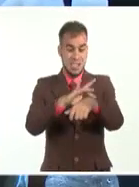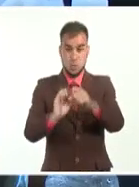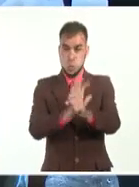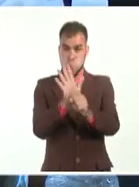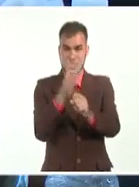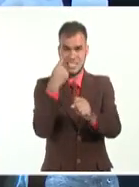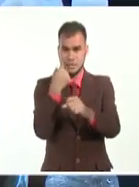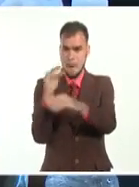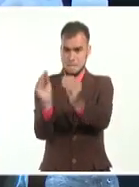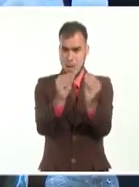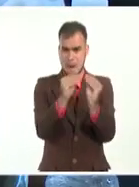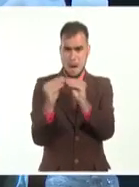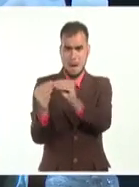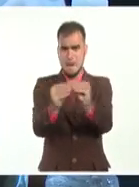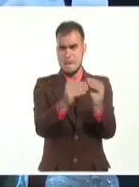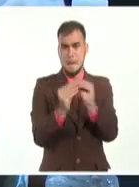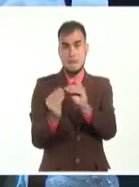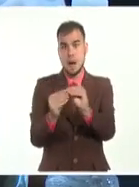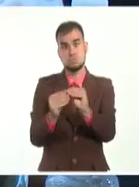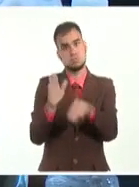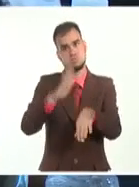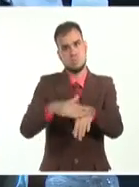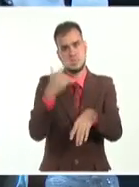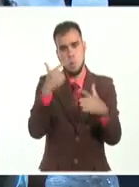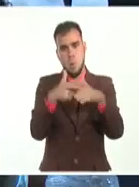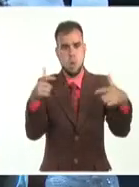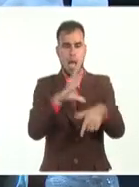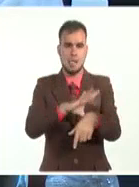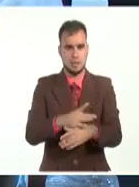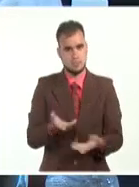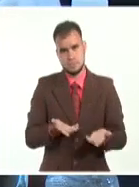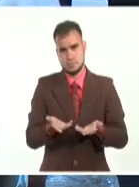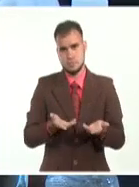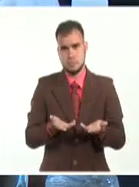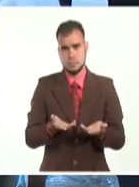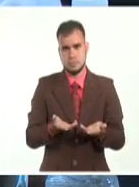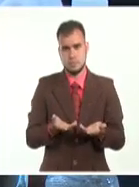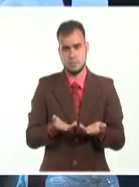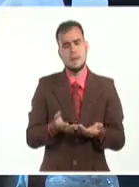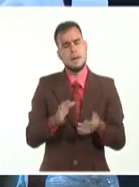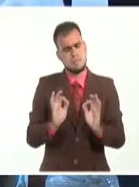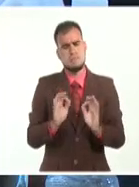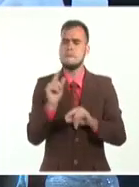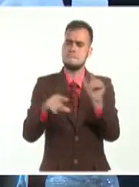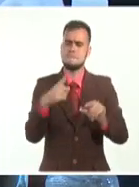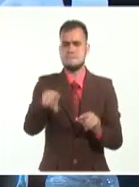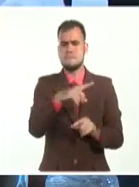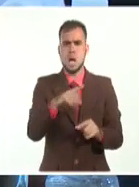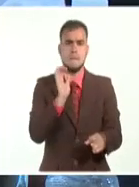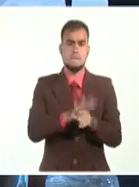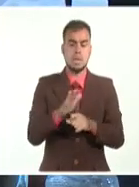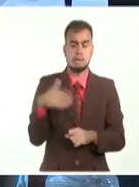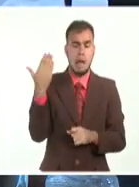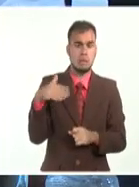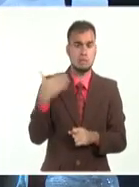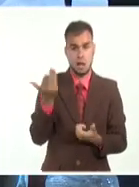haber cumplido lo que está establecido, y es evidente porque si no fuera ese comportamiento que tiene, se han incorporado